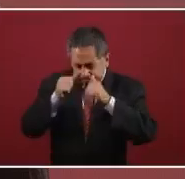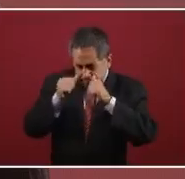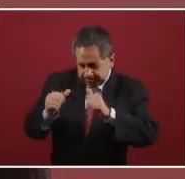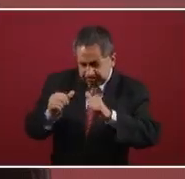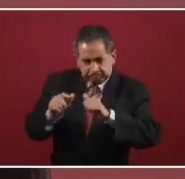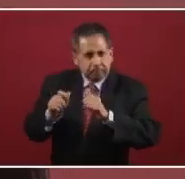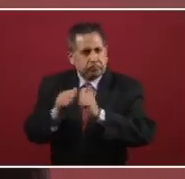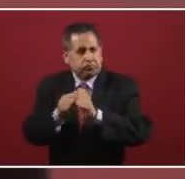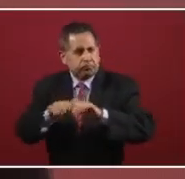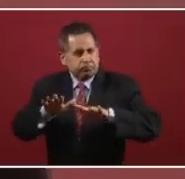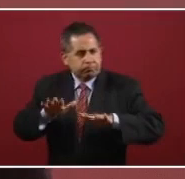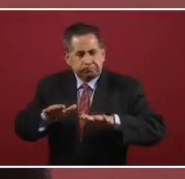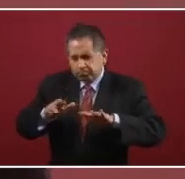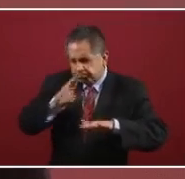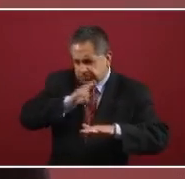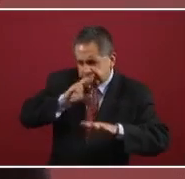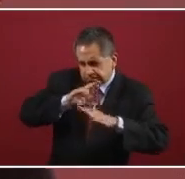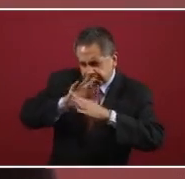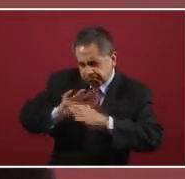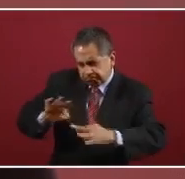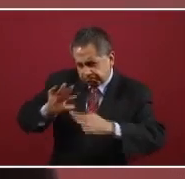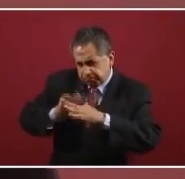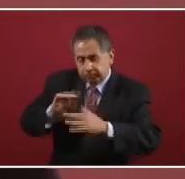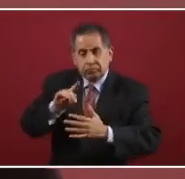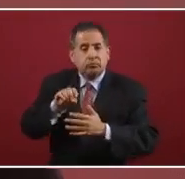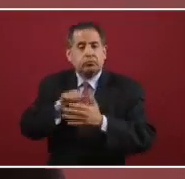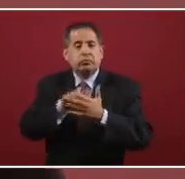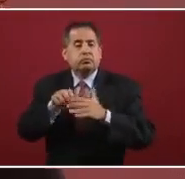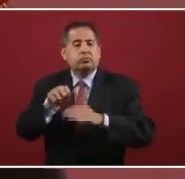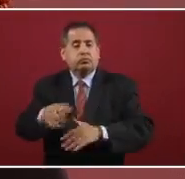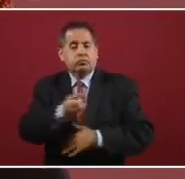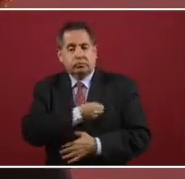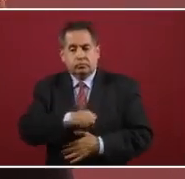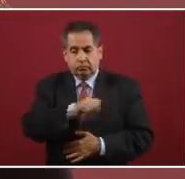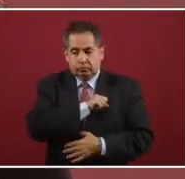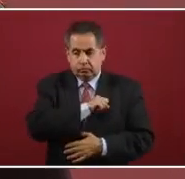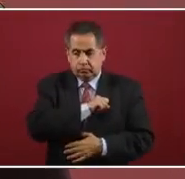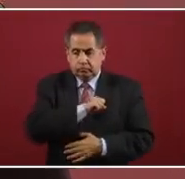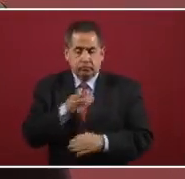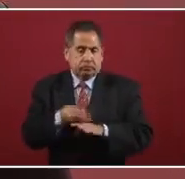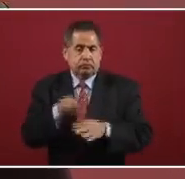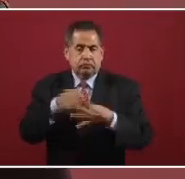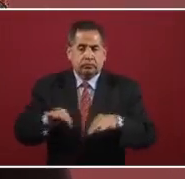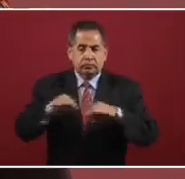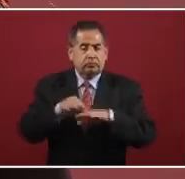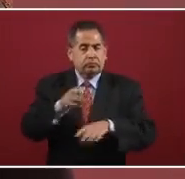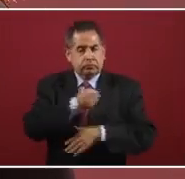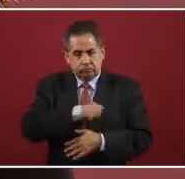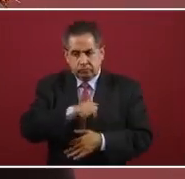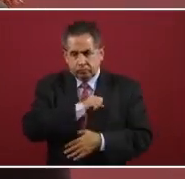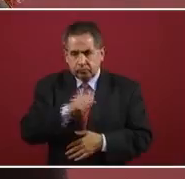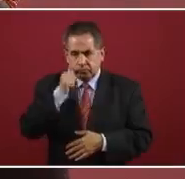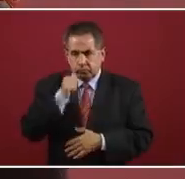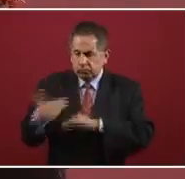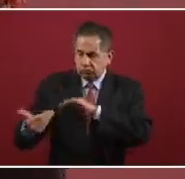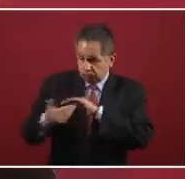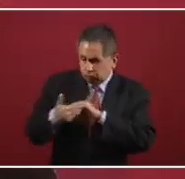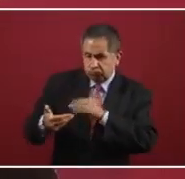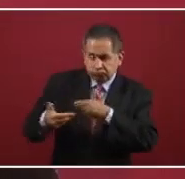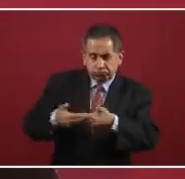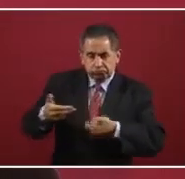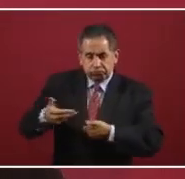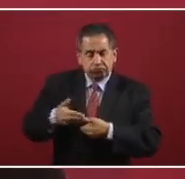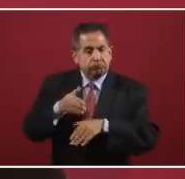muchísima más agilidad. Tiene que ver todo lo de salud. El tema de salud es fundamental. La gente sí viene con